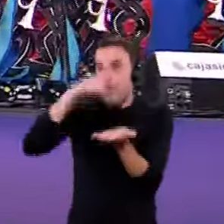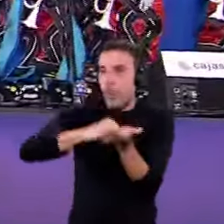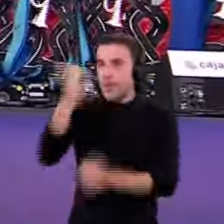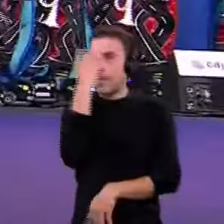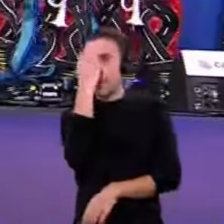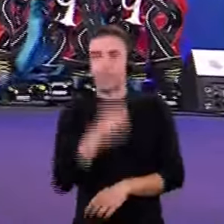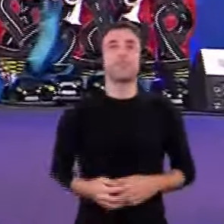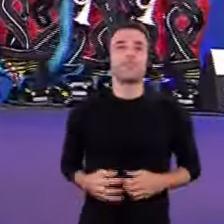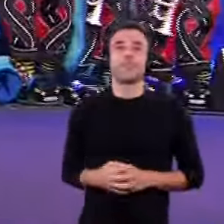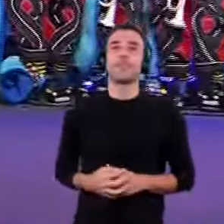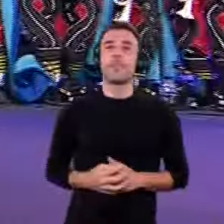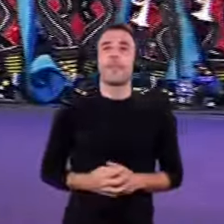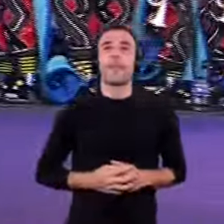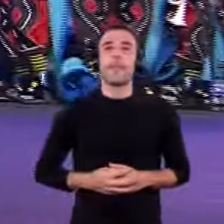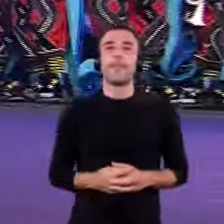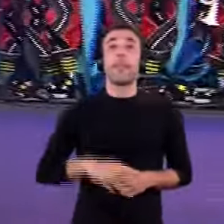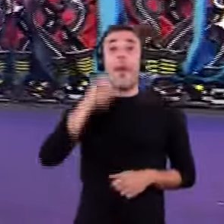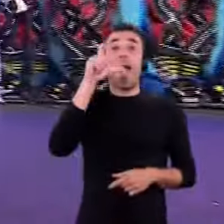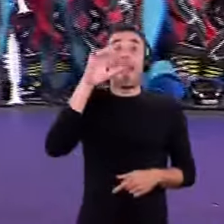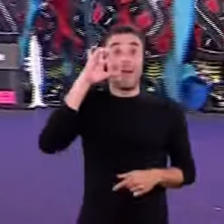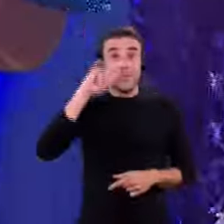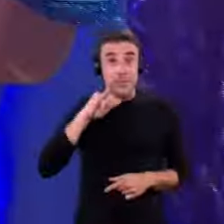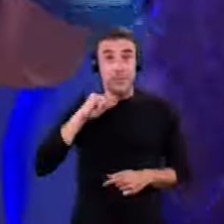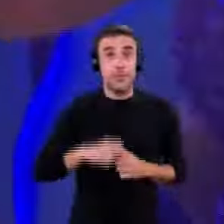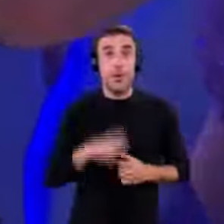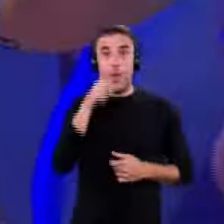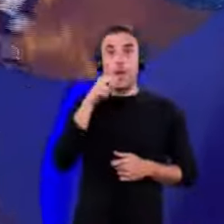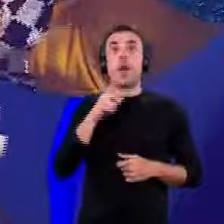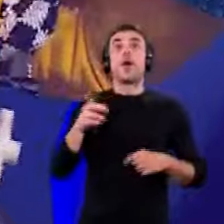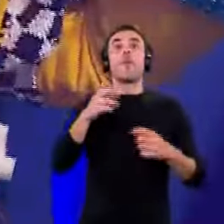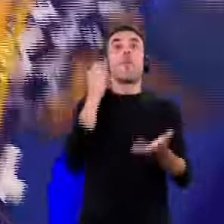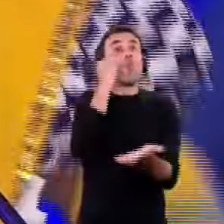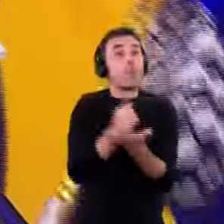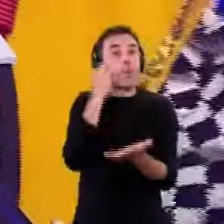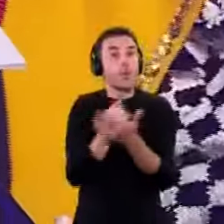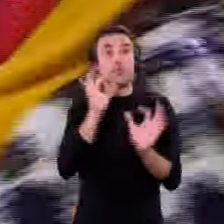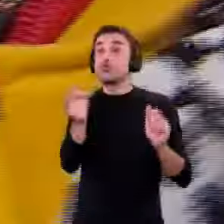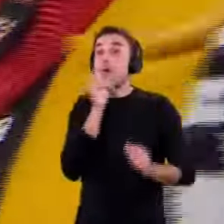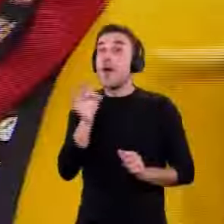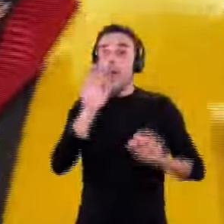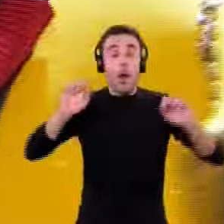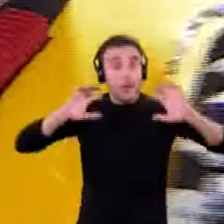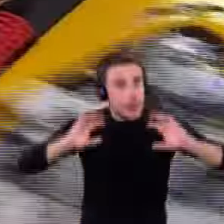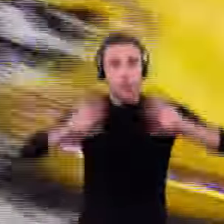Bambón. A ver si un prototipo revolucionario.